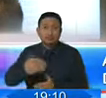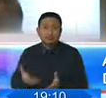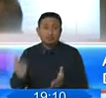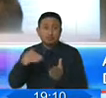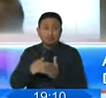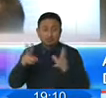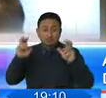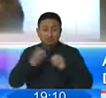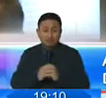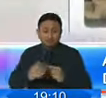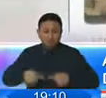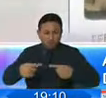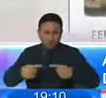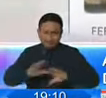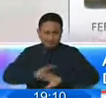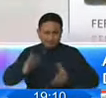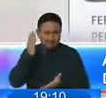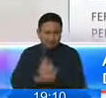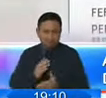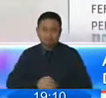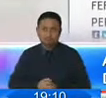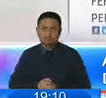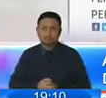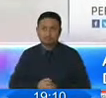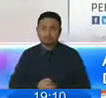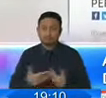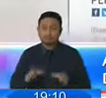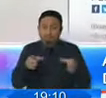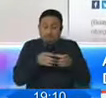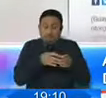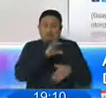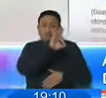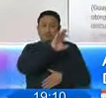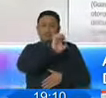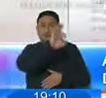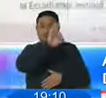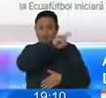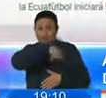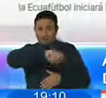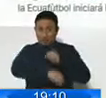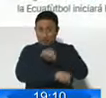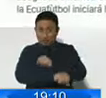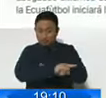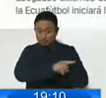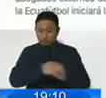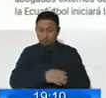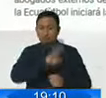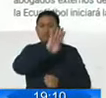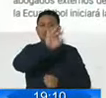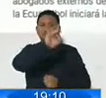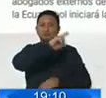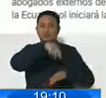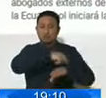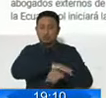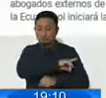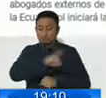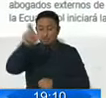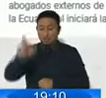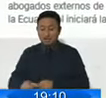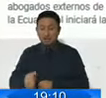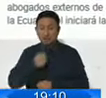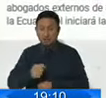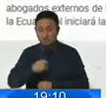un tema del día a día? Mientras tanto, desde la Federación Ecuatoriana de Fútbol se ha anunciado que se da un plazo de 48 horas para que el periodista